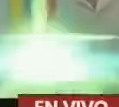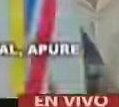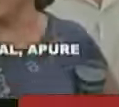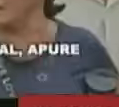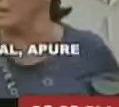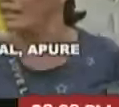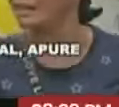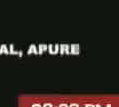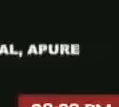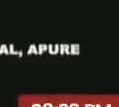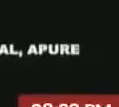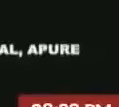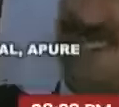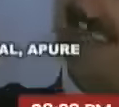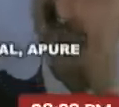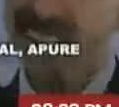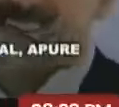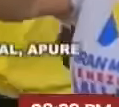Venezuela.